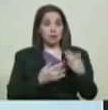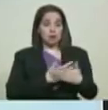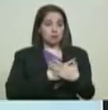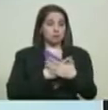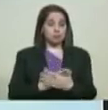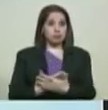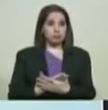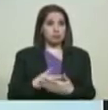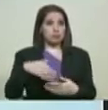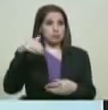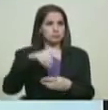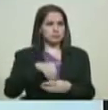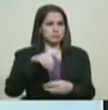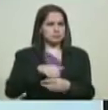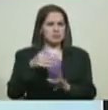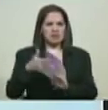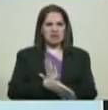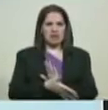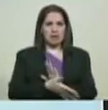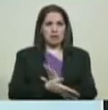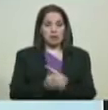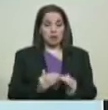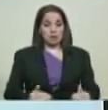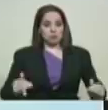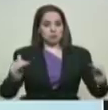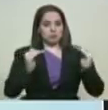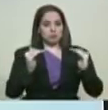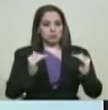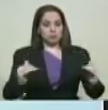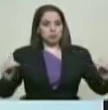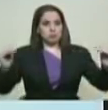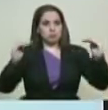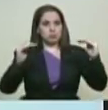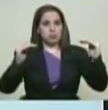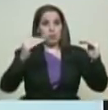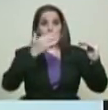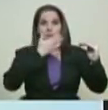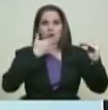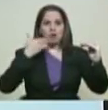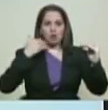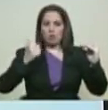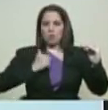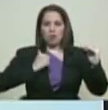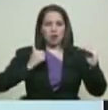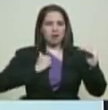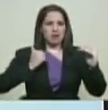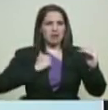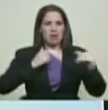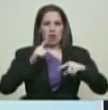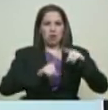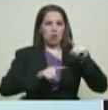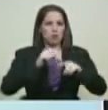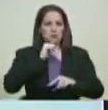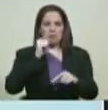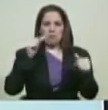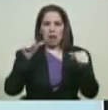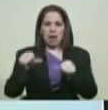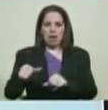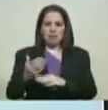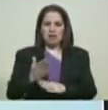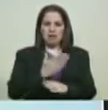garantías, que fuera superando de raíz cualquier vestigio